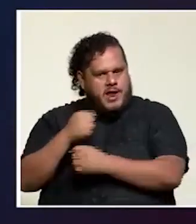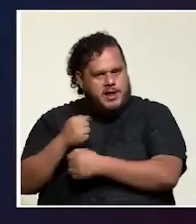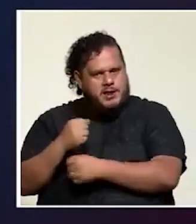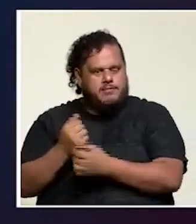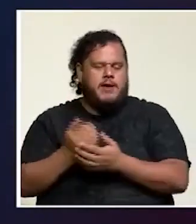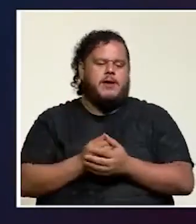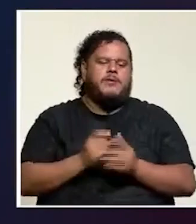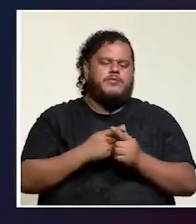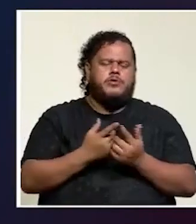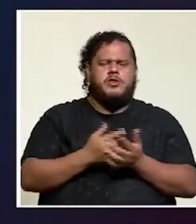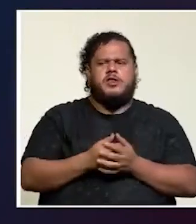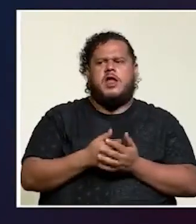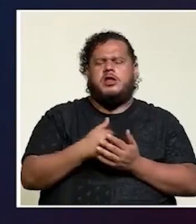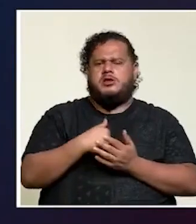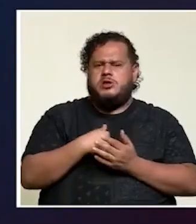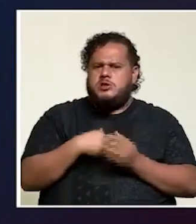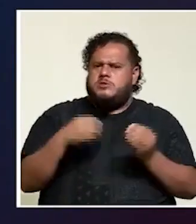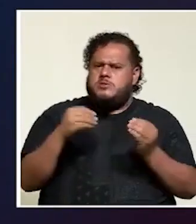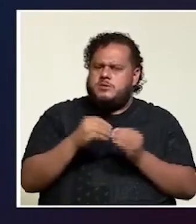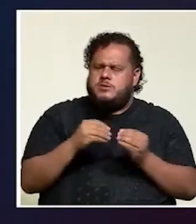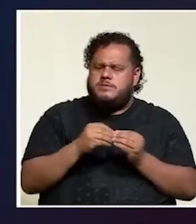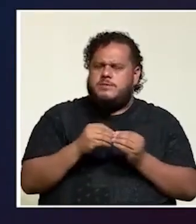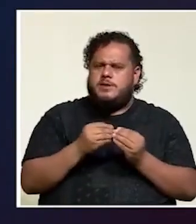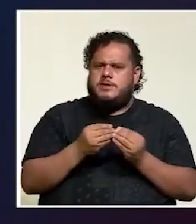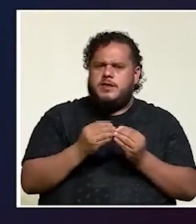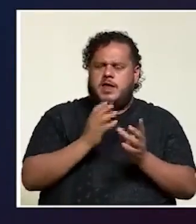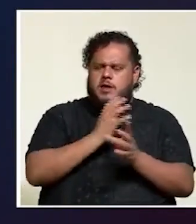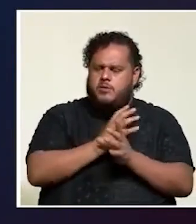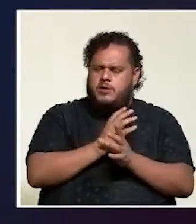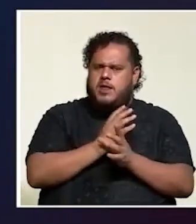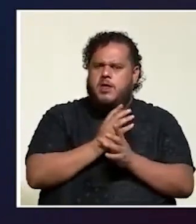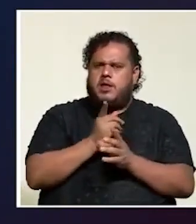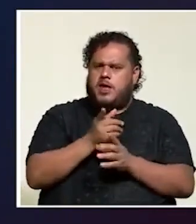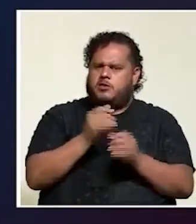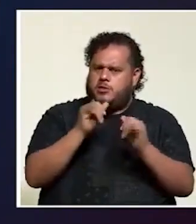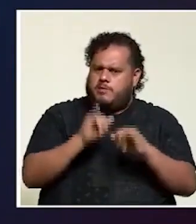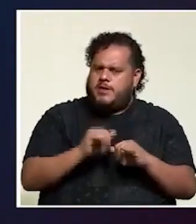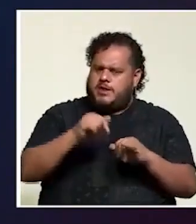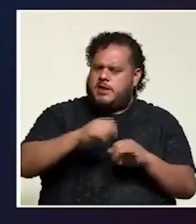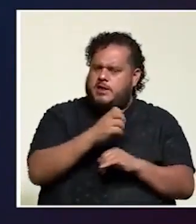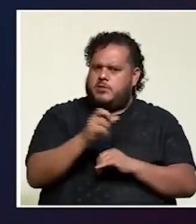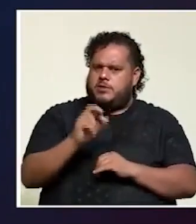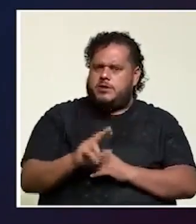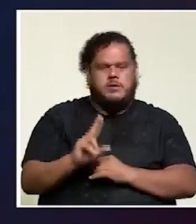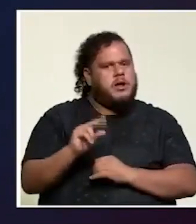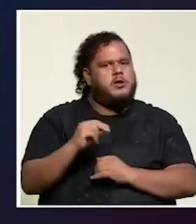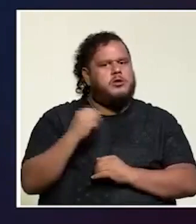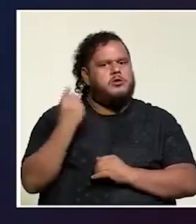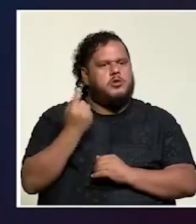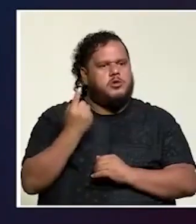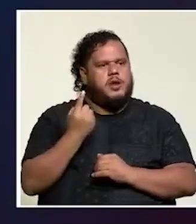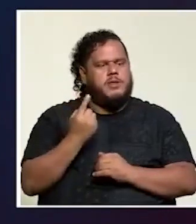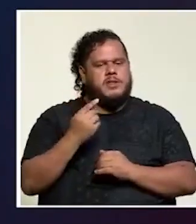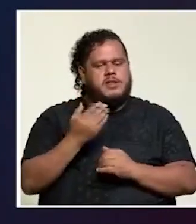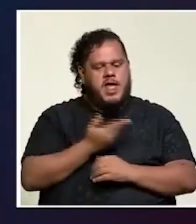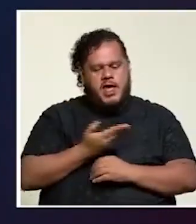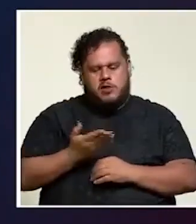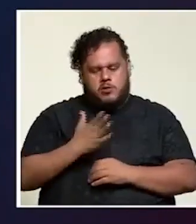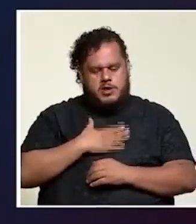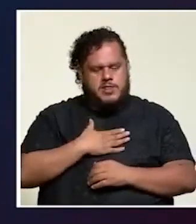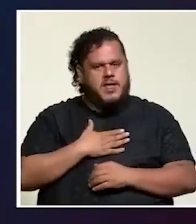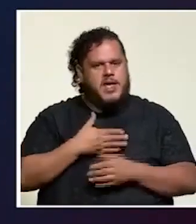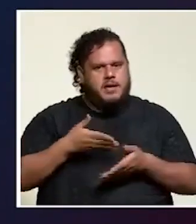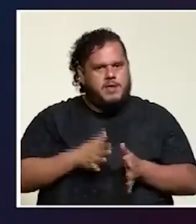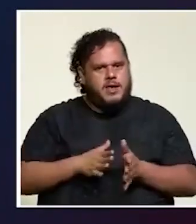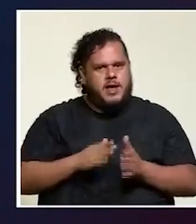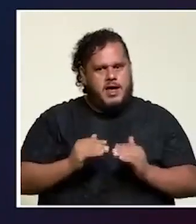problema bastante más prevaleciente en Costa Rica. Ya no es simplemente cosa de mi hija, que creció